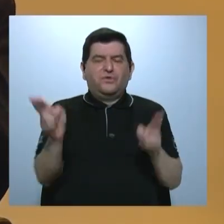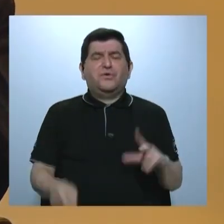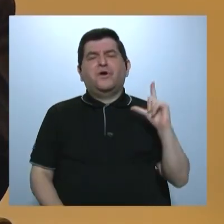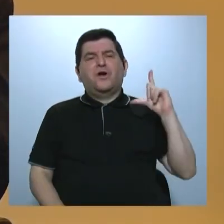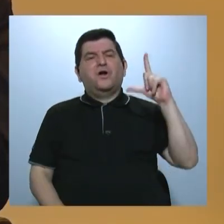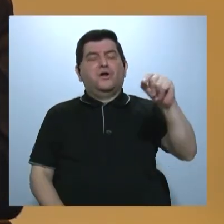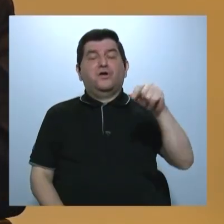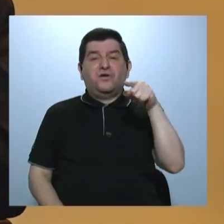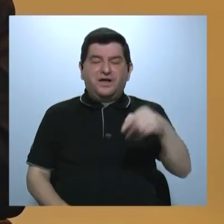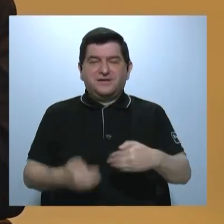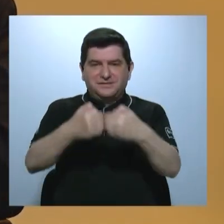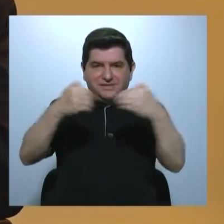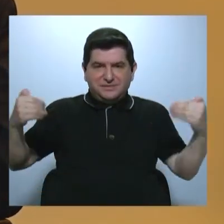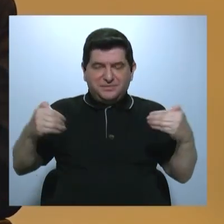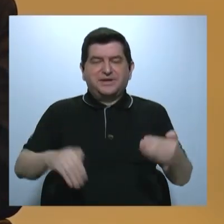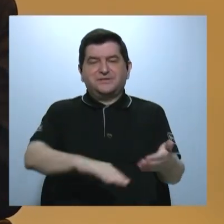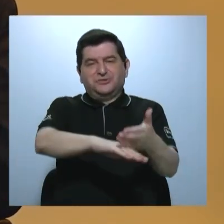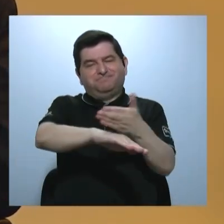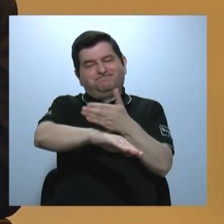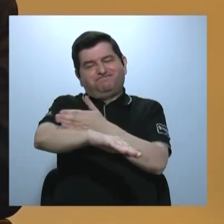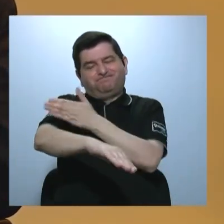solo hace que las brechas crezcan en el tiempo.